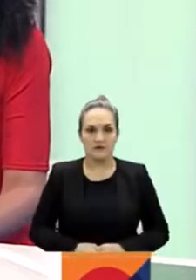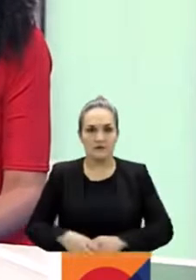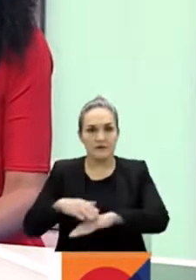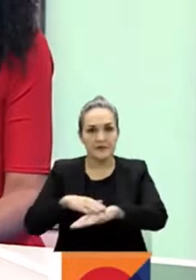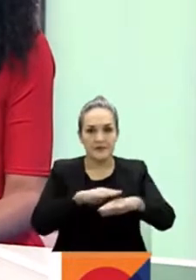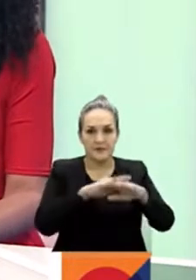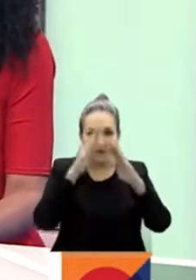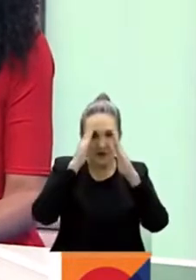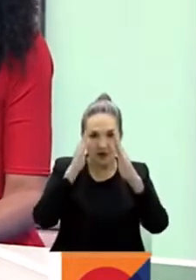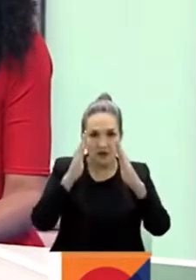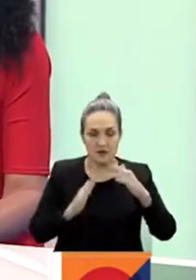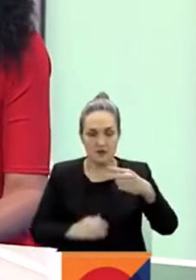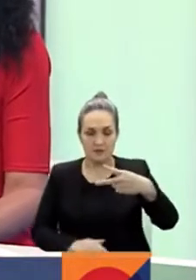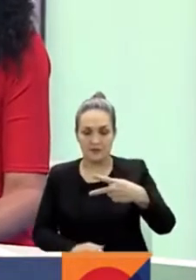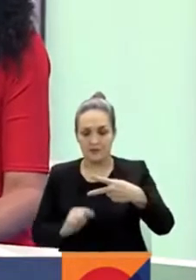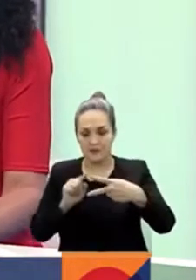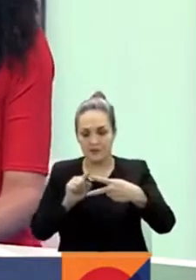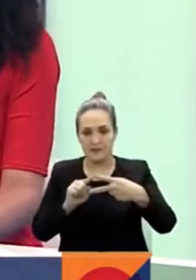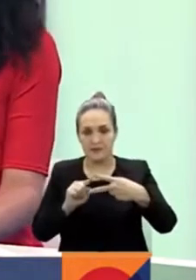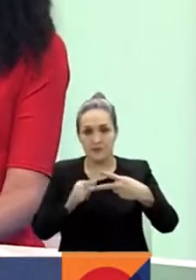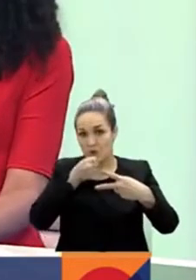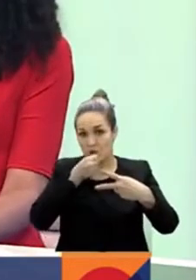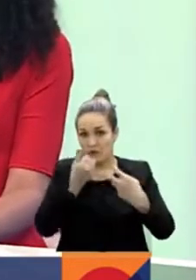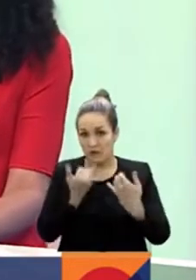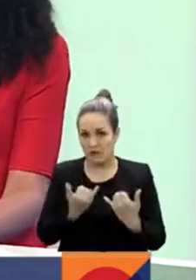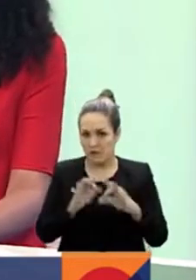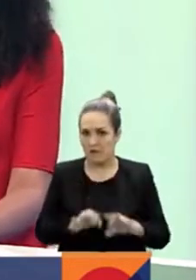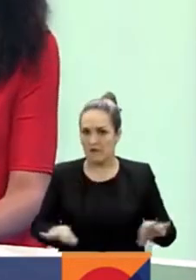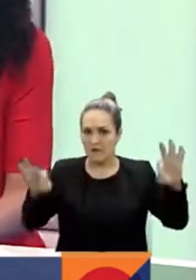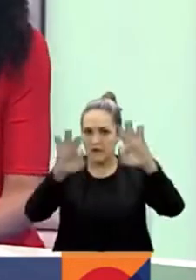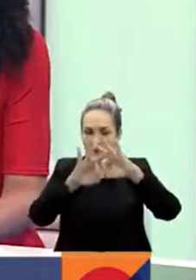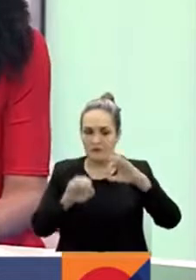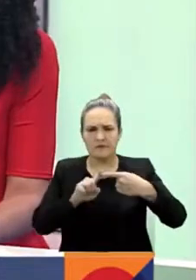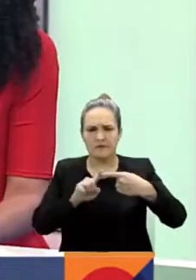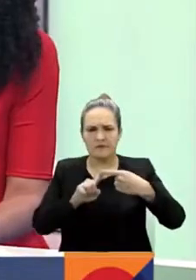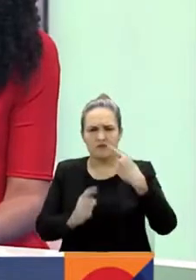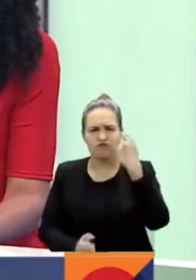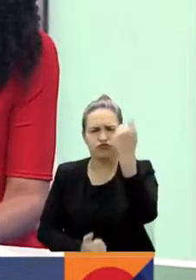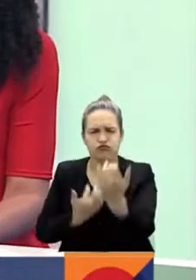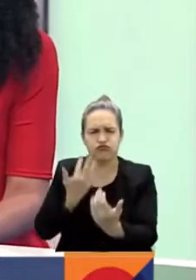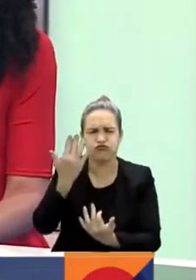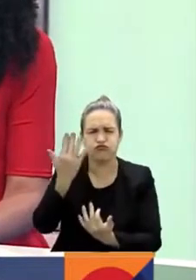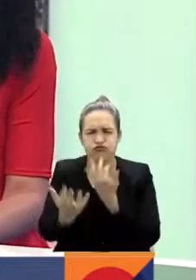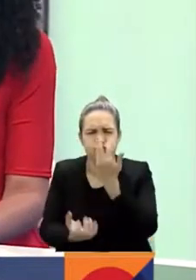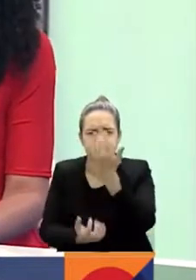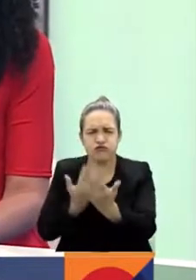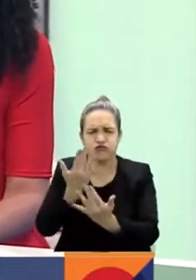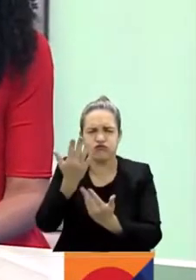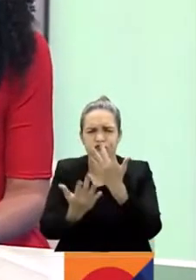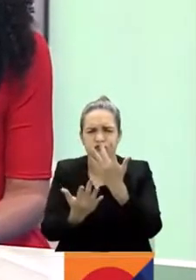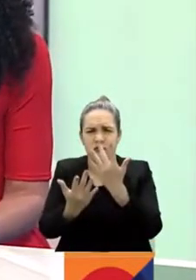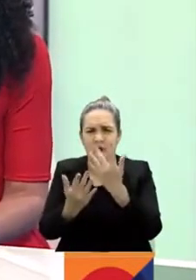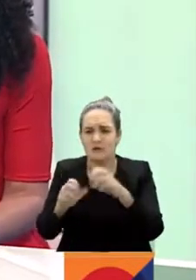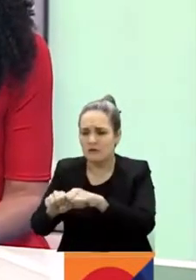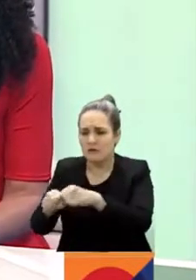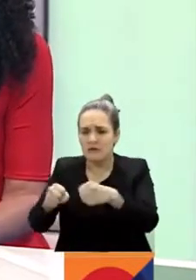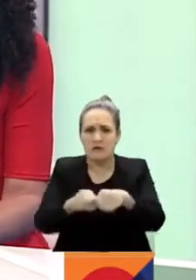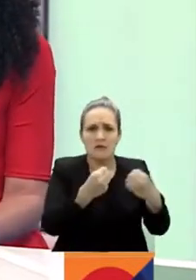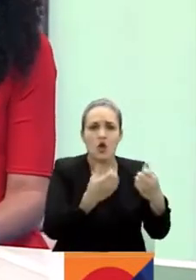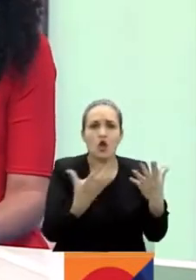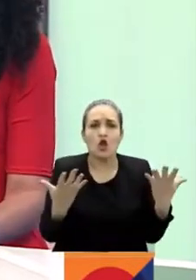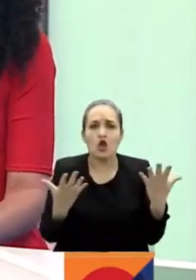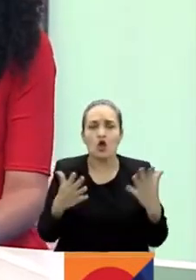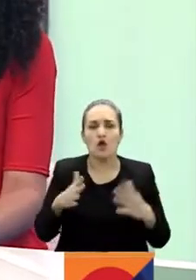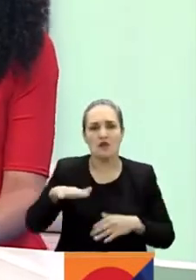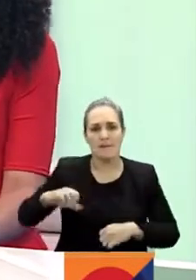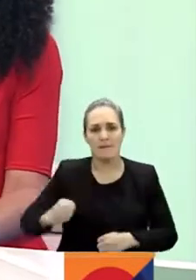Atención, dos noticias importantes a esta hora. La primera, un fuerte incendio acabó con varios locales de la plaza de mercado de Siloé en